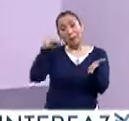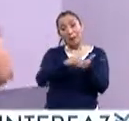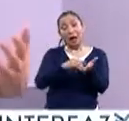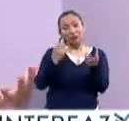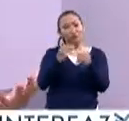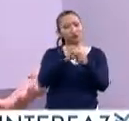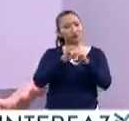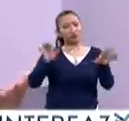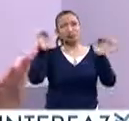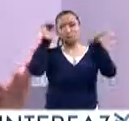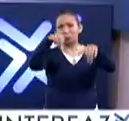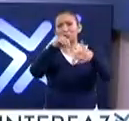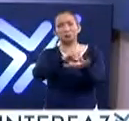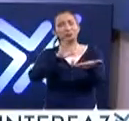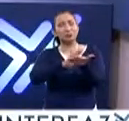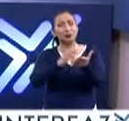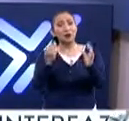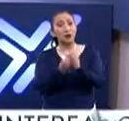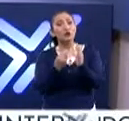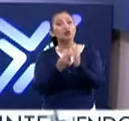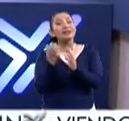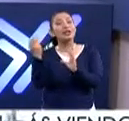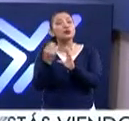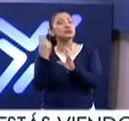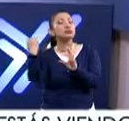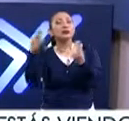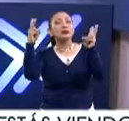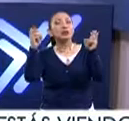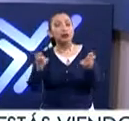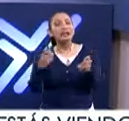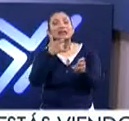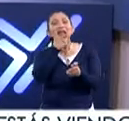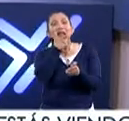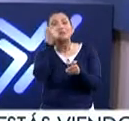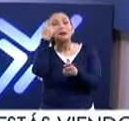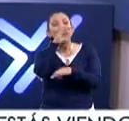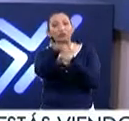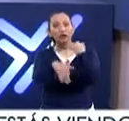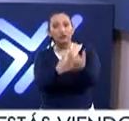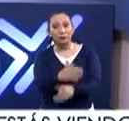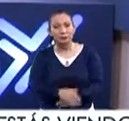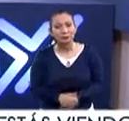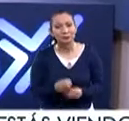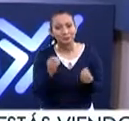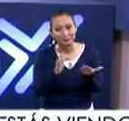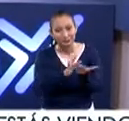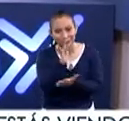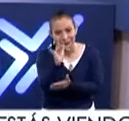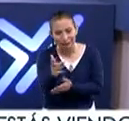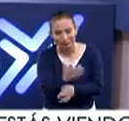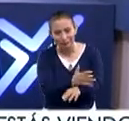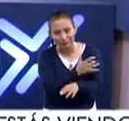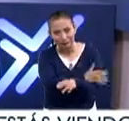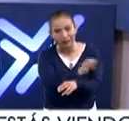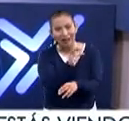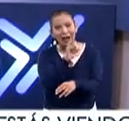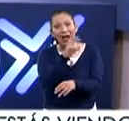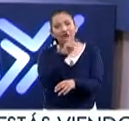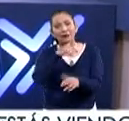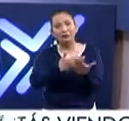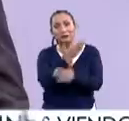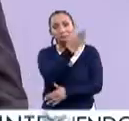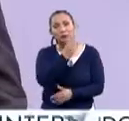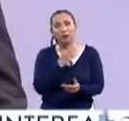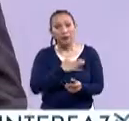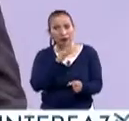la cantidad de escritos en un mucho este curso que se llama inglés para todos muchísimas gracias por estar con nosotros carlos esta